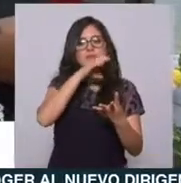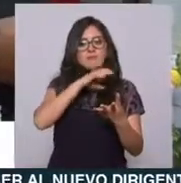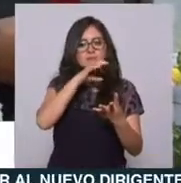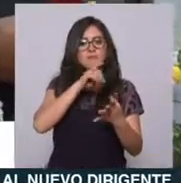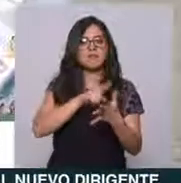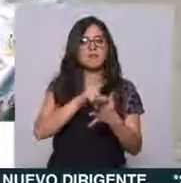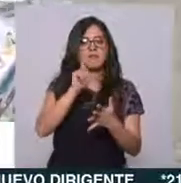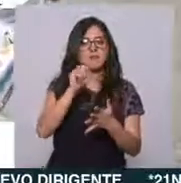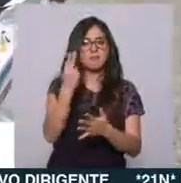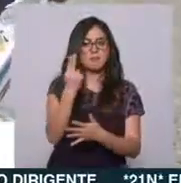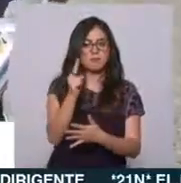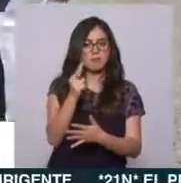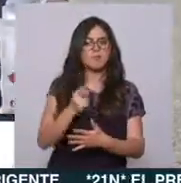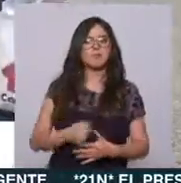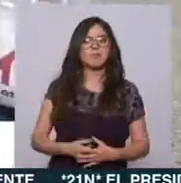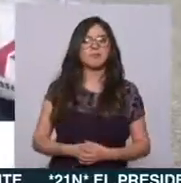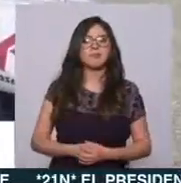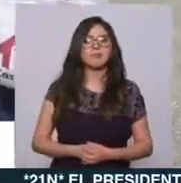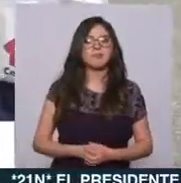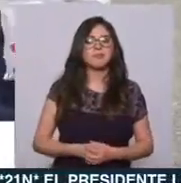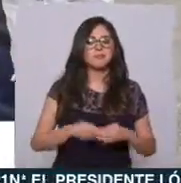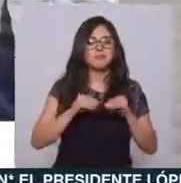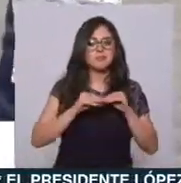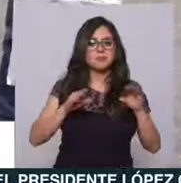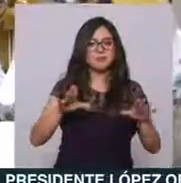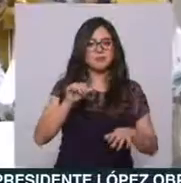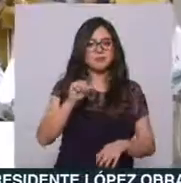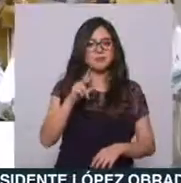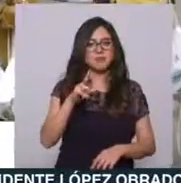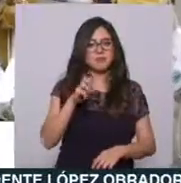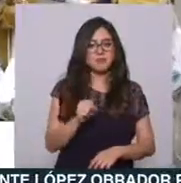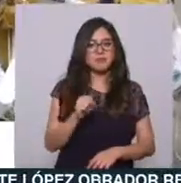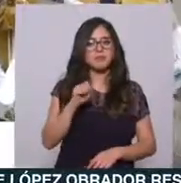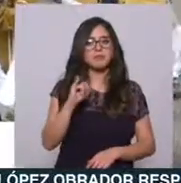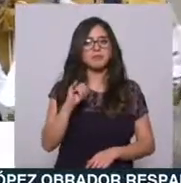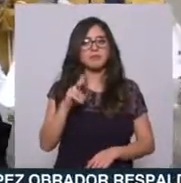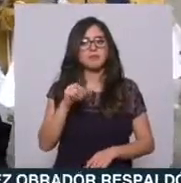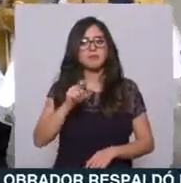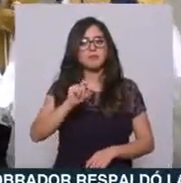20 de noviembre. Con imágenes de Andrés Brito, Iraís Morquecho, 21 Noticias.